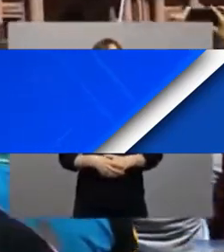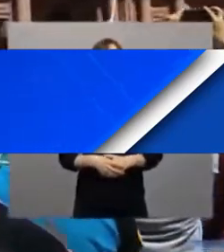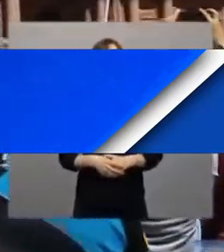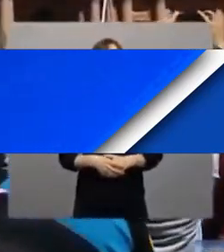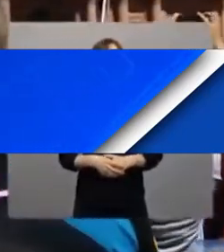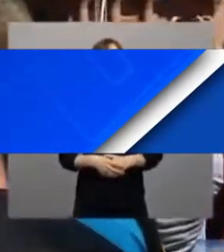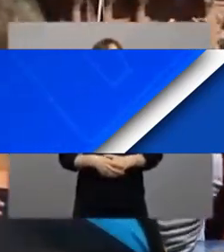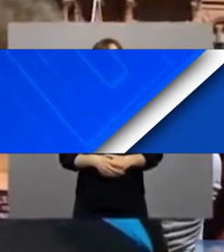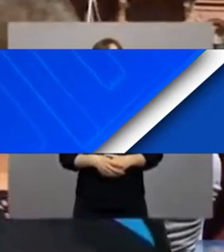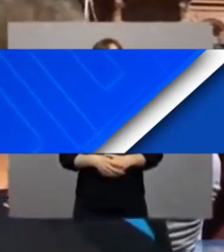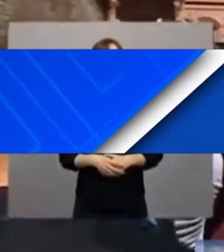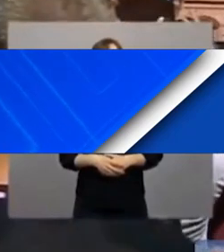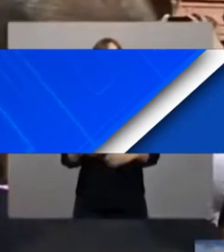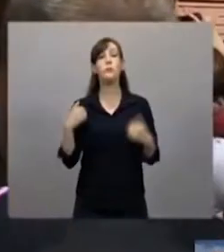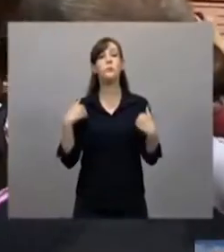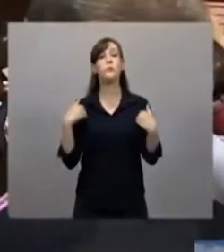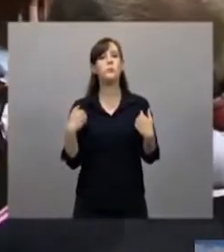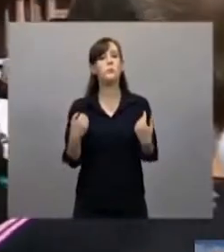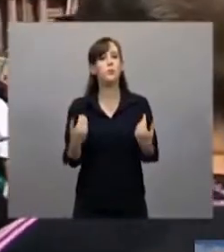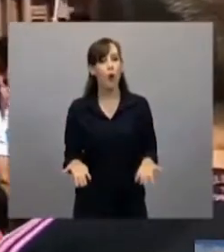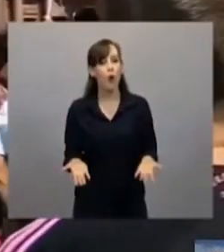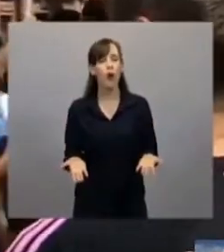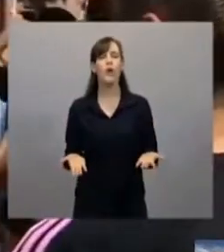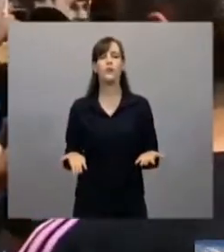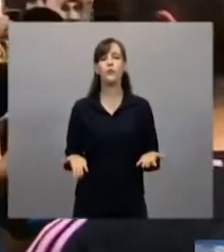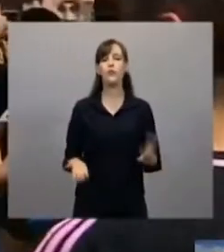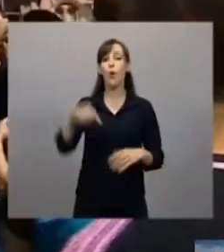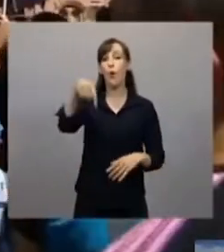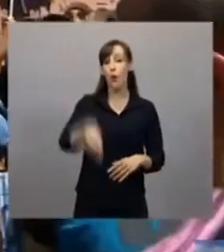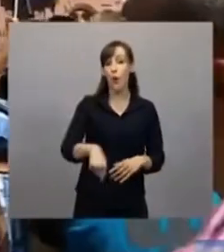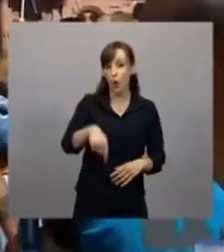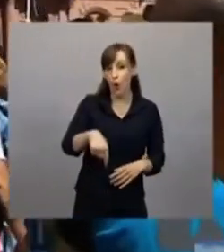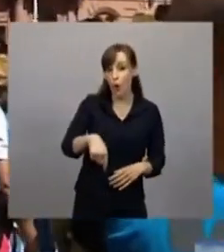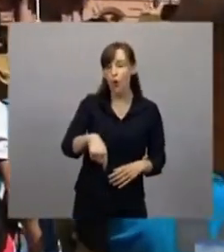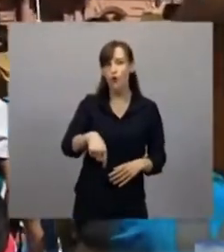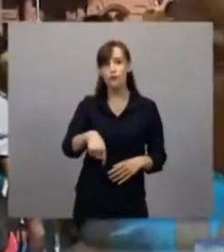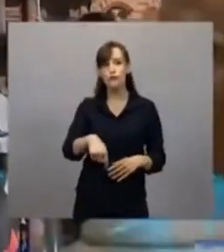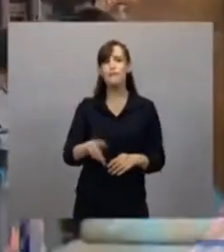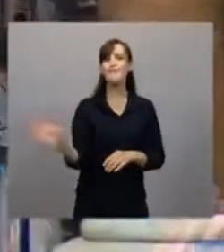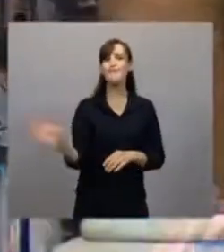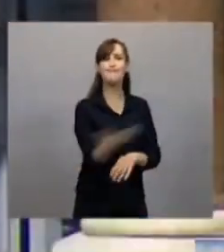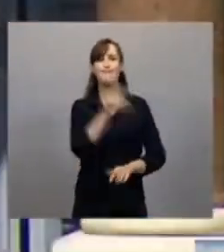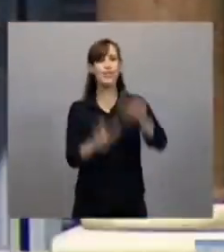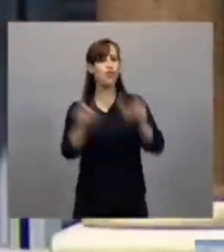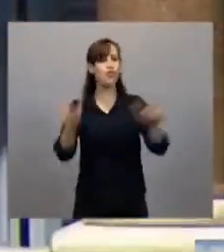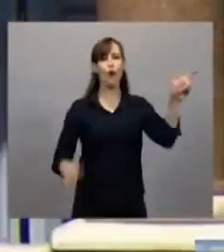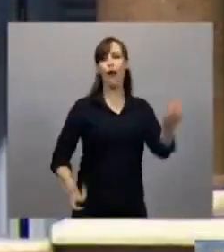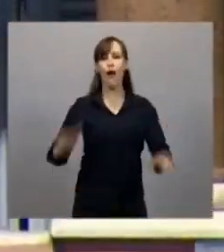por un verdadero cambio democrático. Para Noticias 12, Nora González.